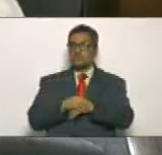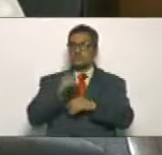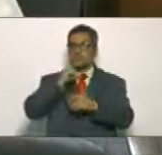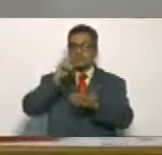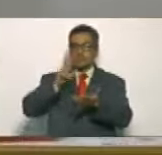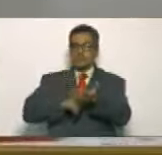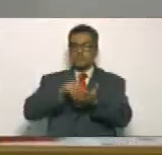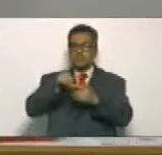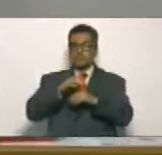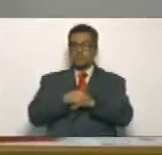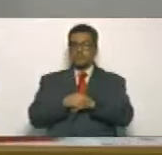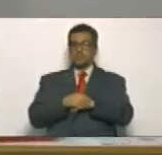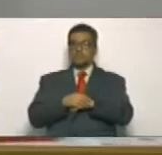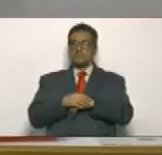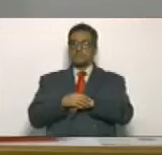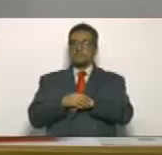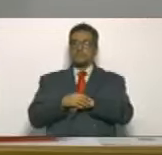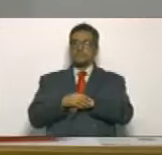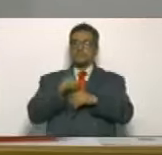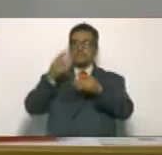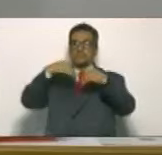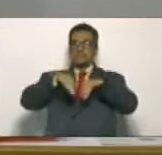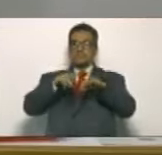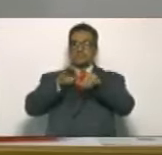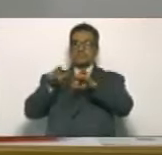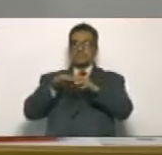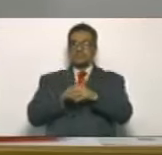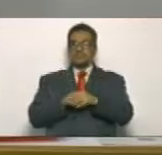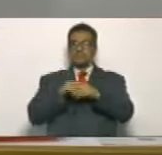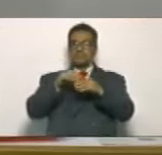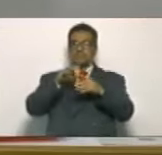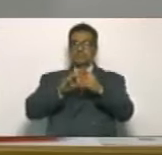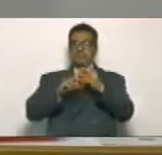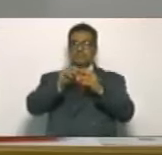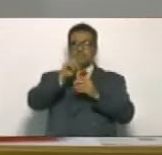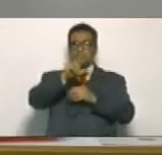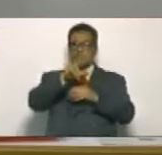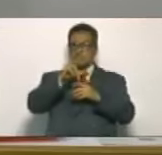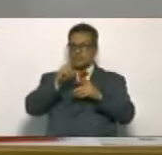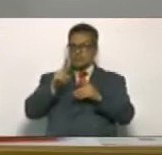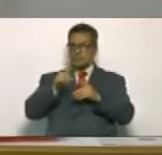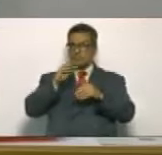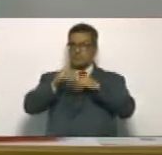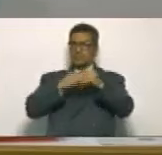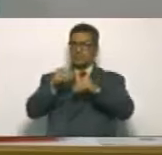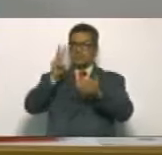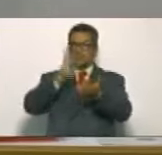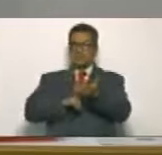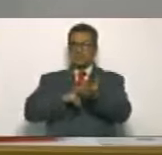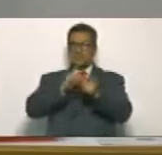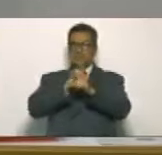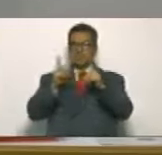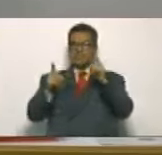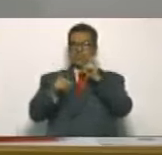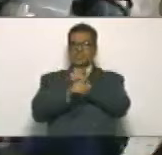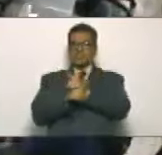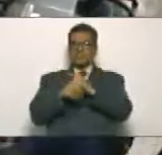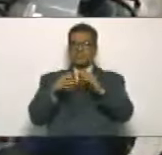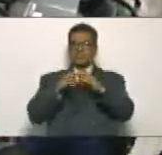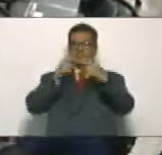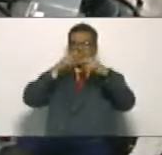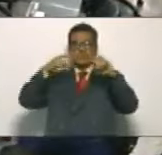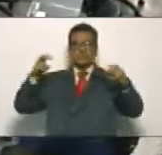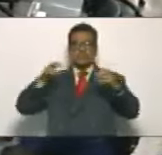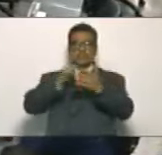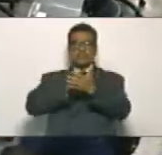queda aprobado. Siguiente, ciudadana secretaria. Centésimo décimo quinto. Se propone aprobar con modificación la denominación del